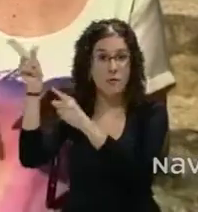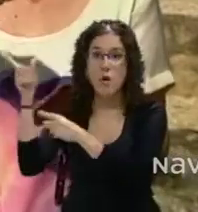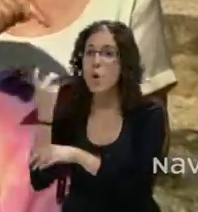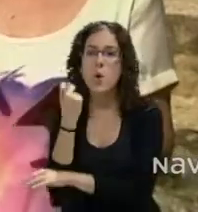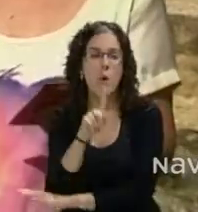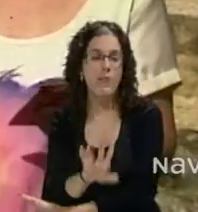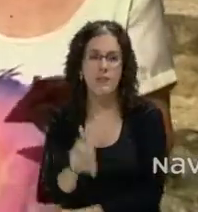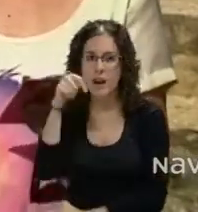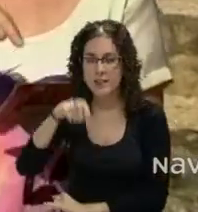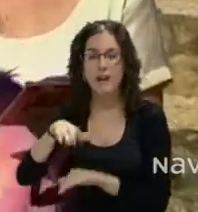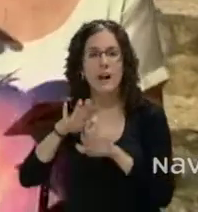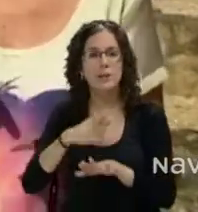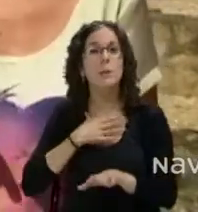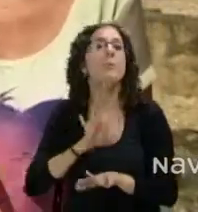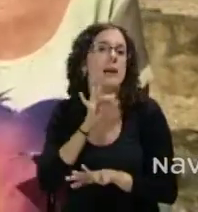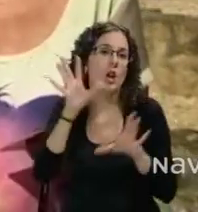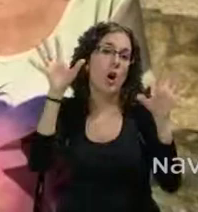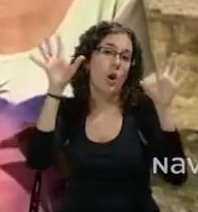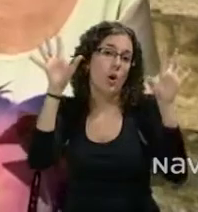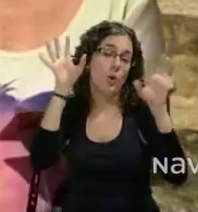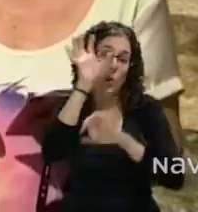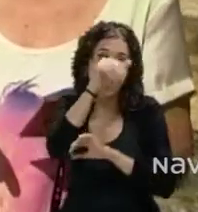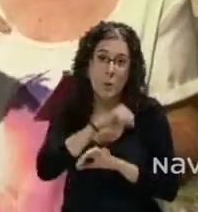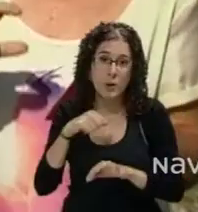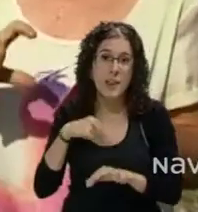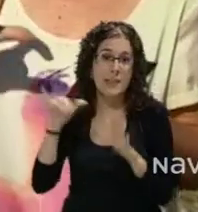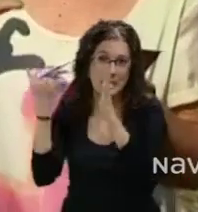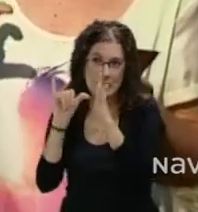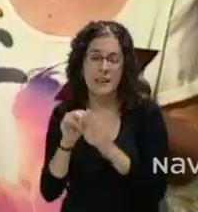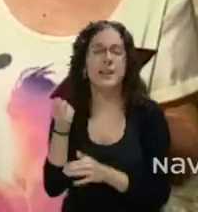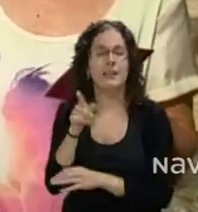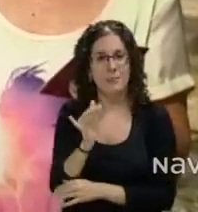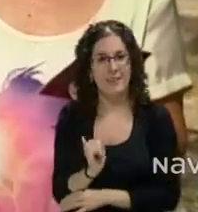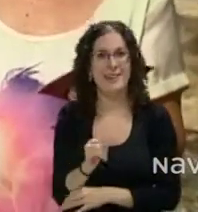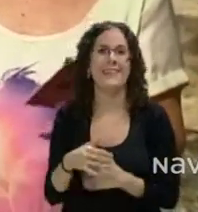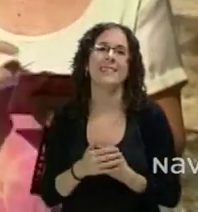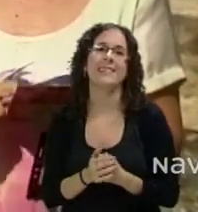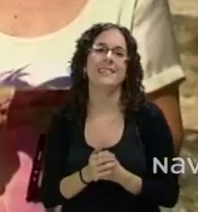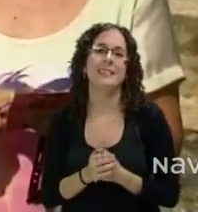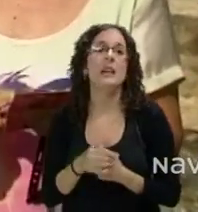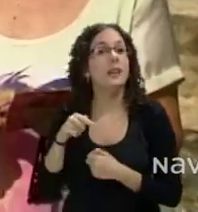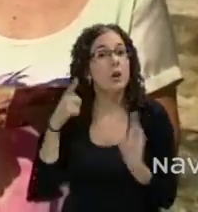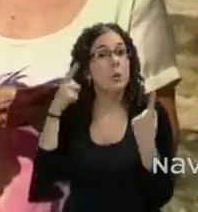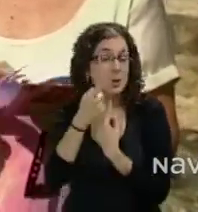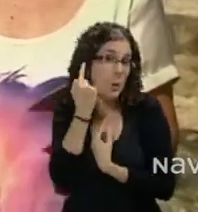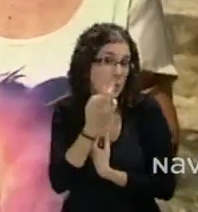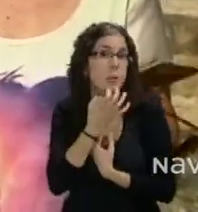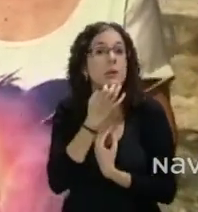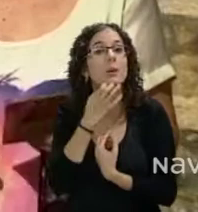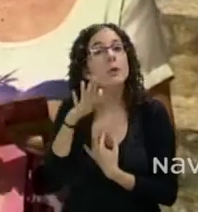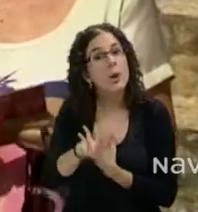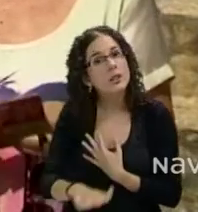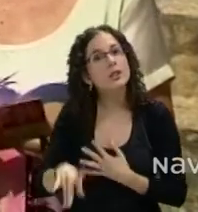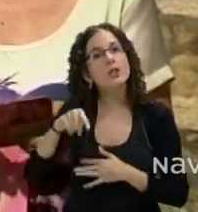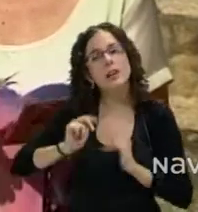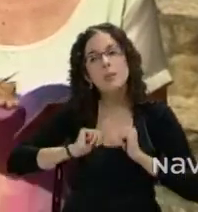también las comunidades cercanas también tenemos. Y de aquí también otro objetivo que nos proponemos es iniciar en esas rutas de turismo de